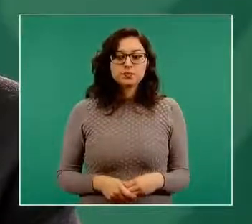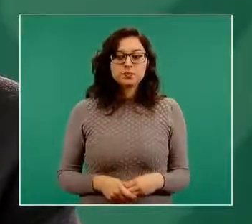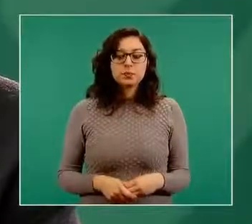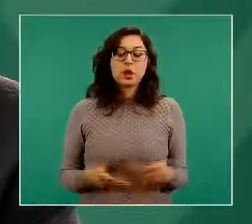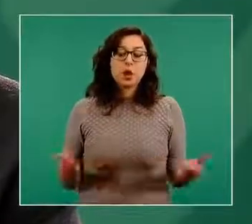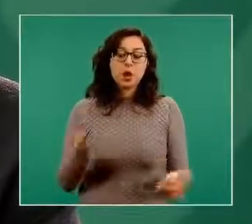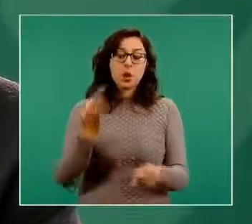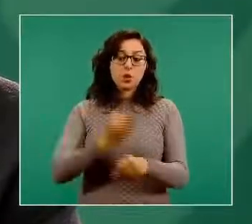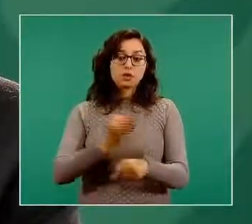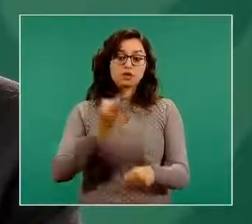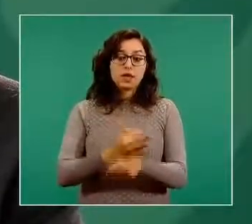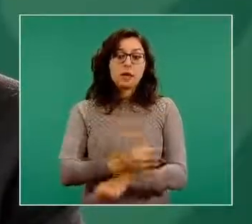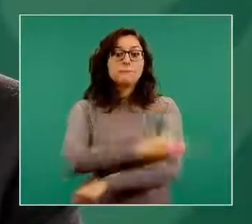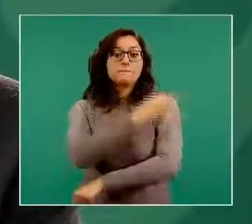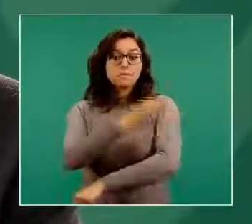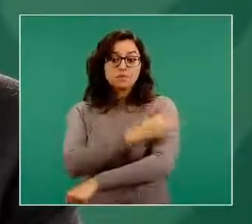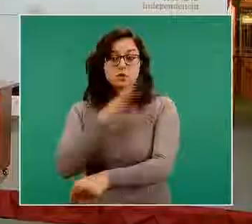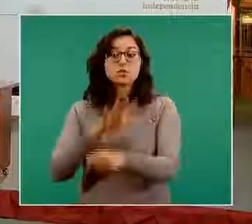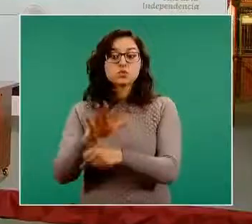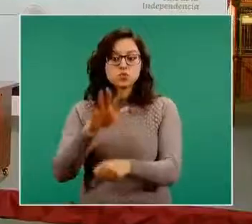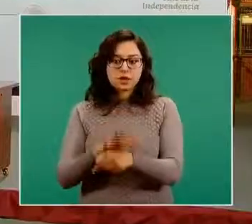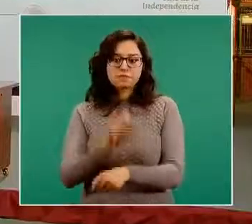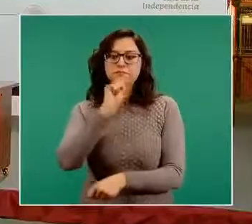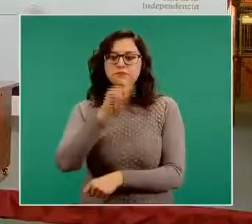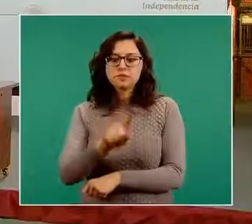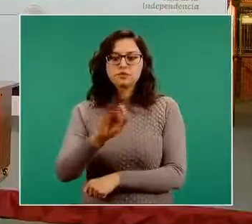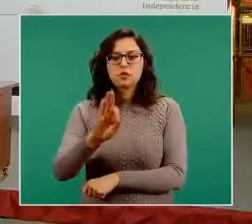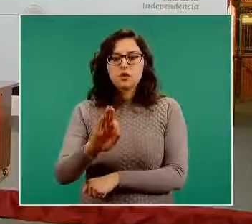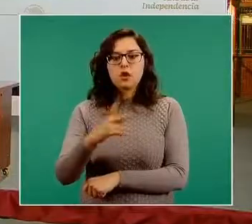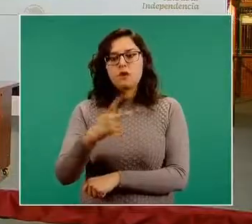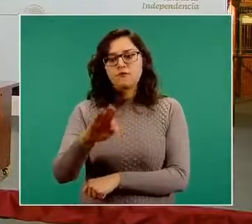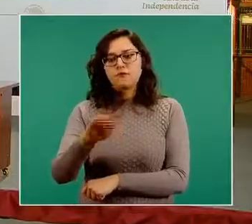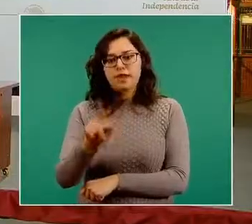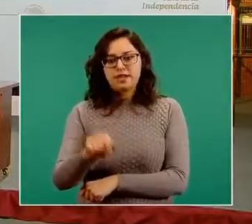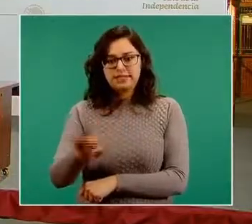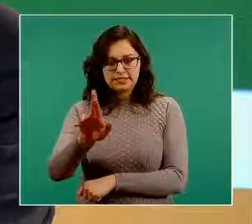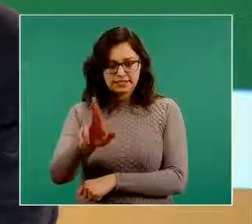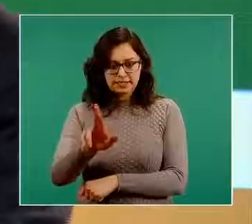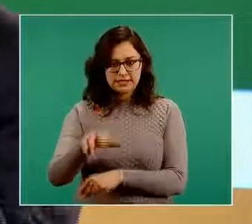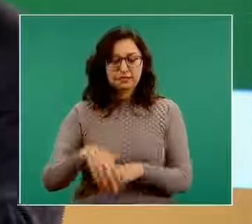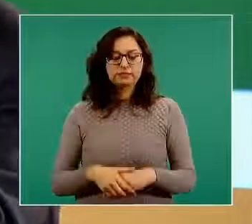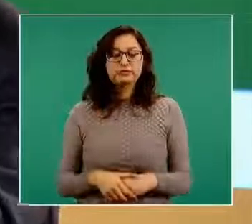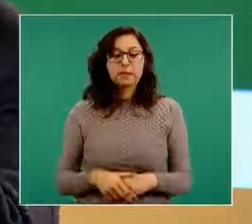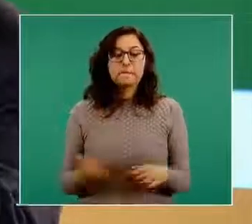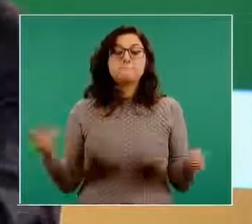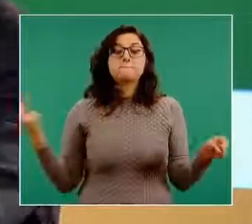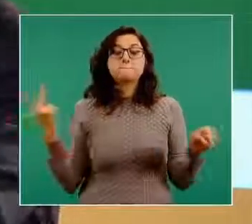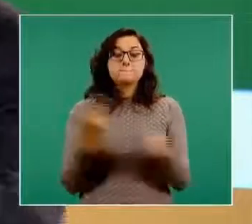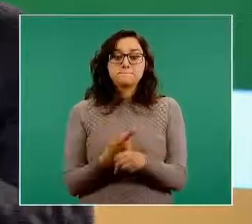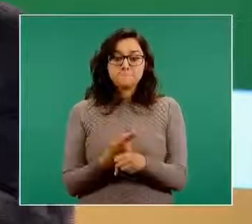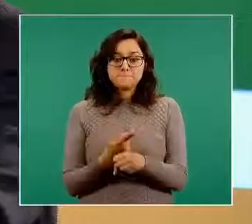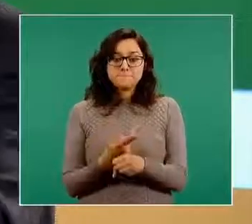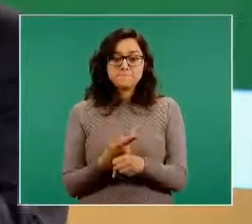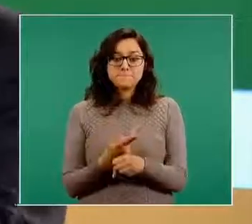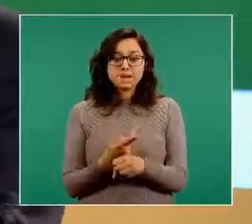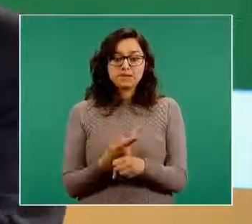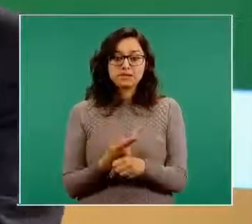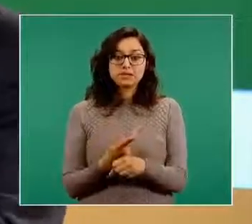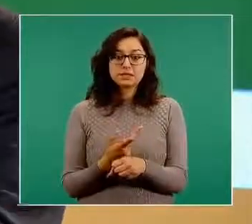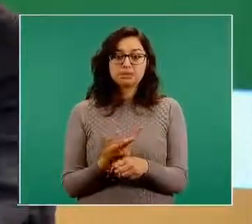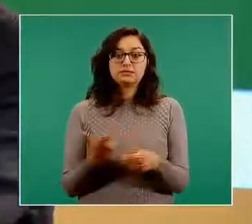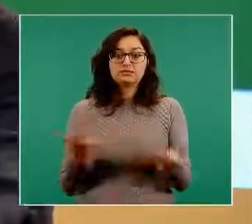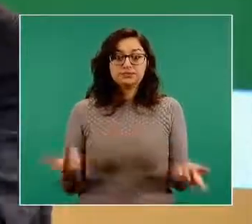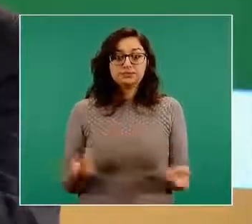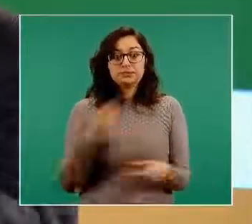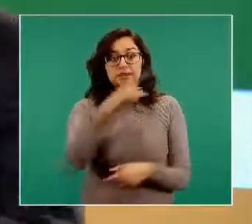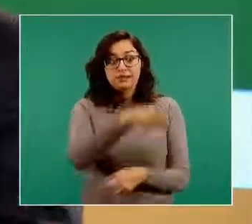abre esta ronda de abastecimiento? La de Pfizer. Esto lo que lleva es a que la necesidad de